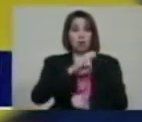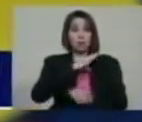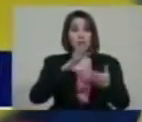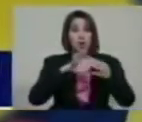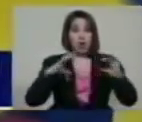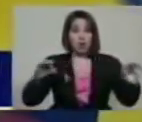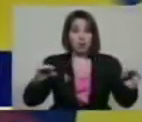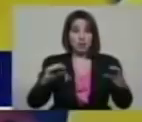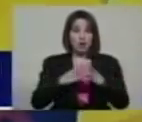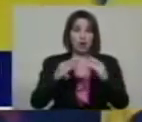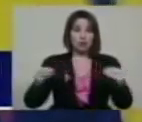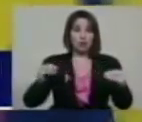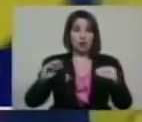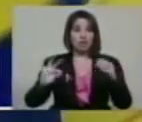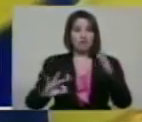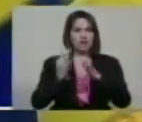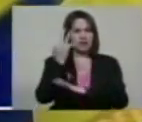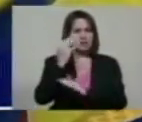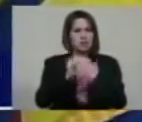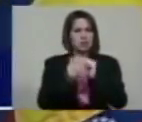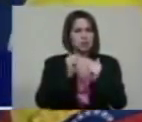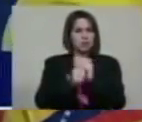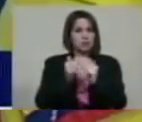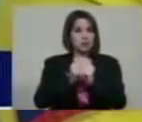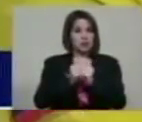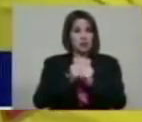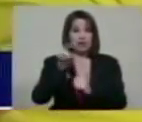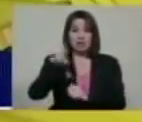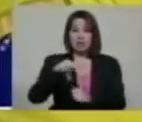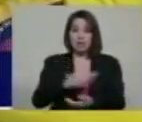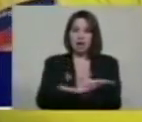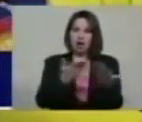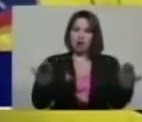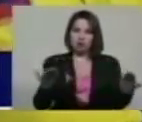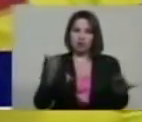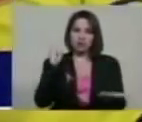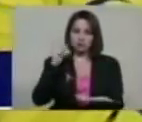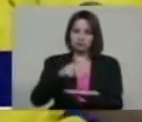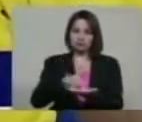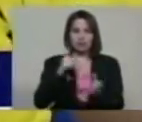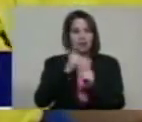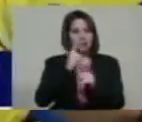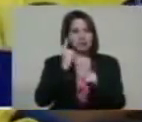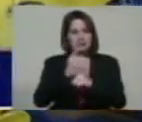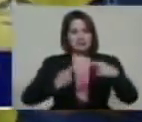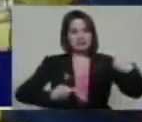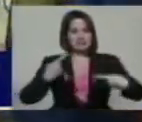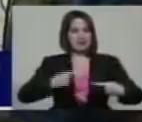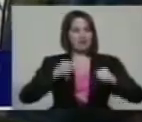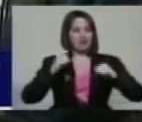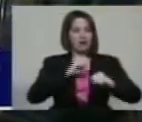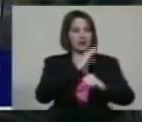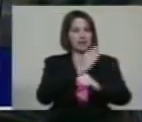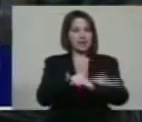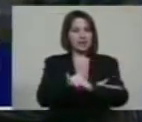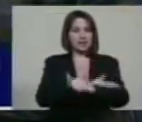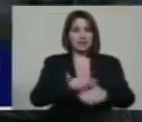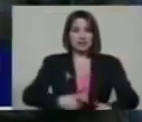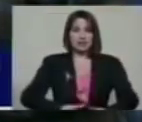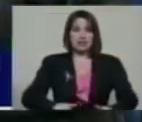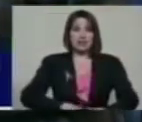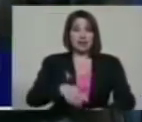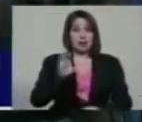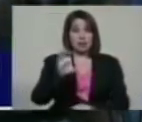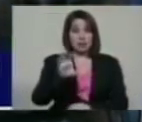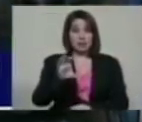las distintas federaciones deportivas, y muy especialmente a ustedes, a los atletas, que son gladiadores jóvenes de esta patria